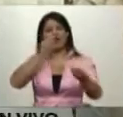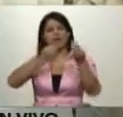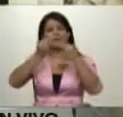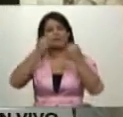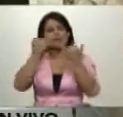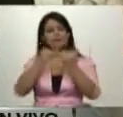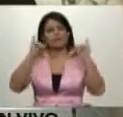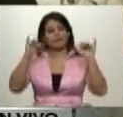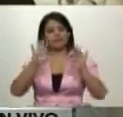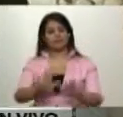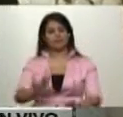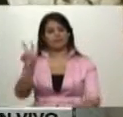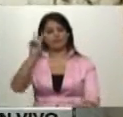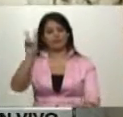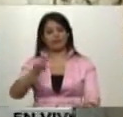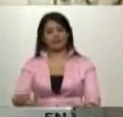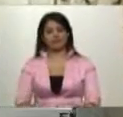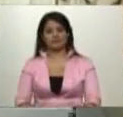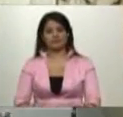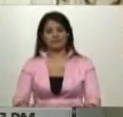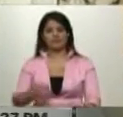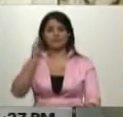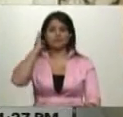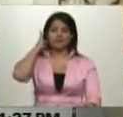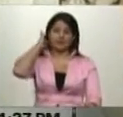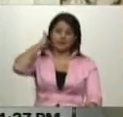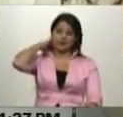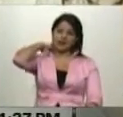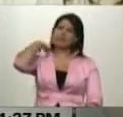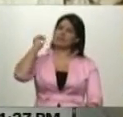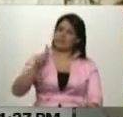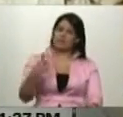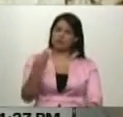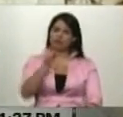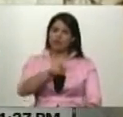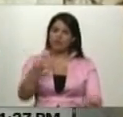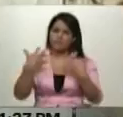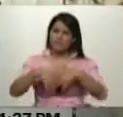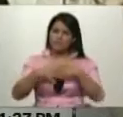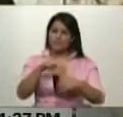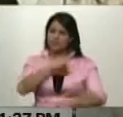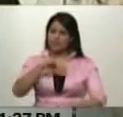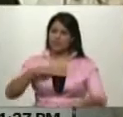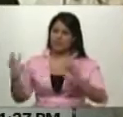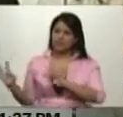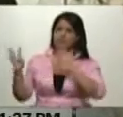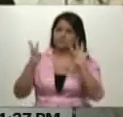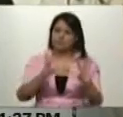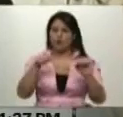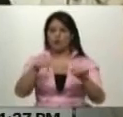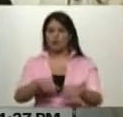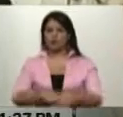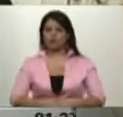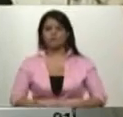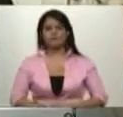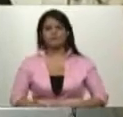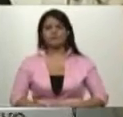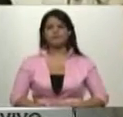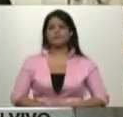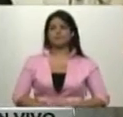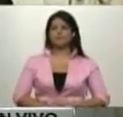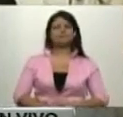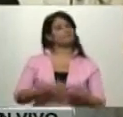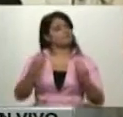país, así como con trabajadores, sobre todo de empresas privadas, que nos acompañan el día de hoy. Y estamos aquí